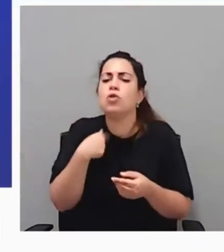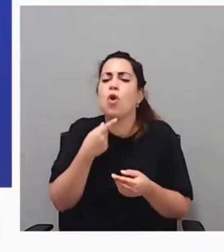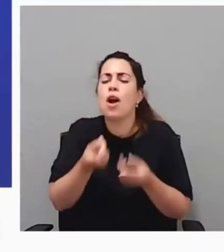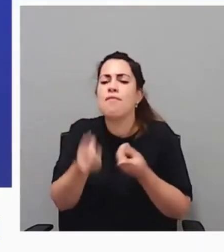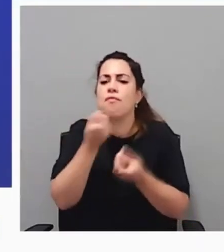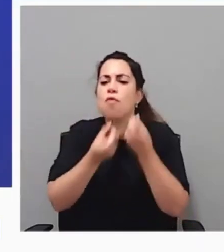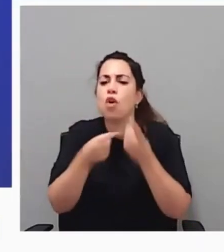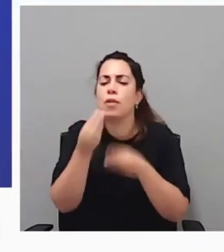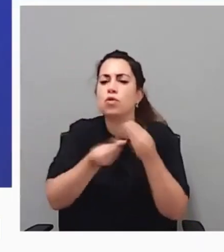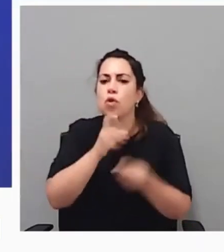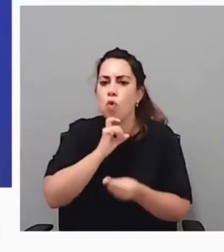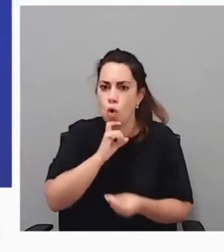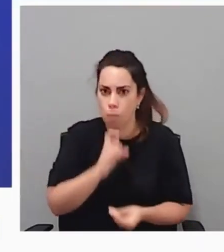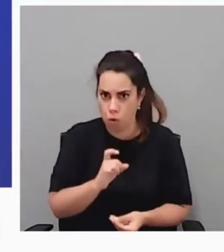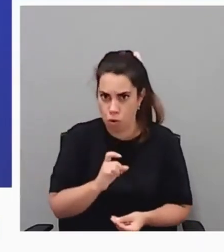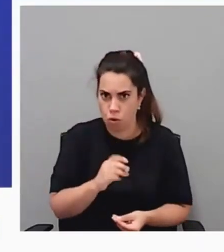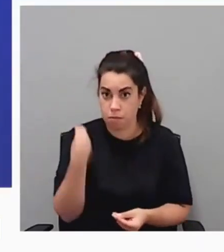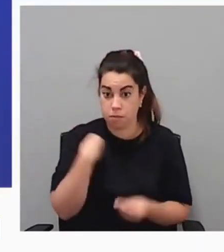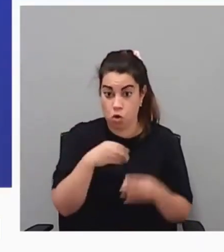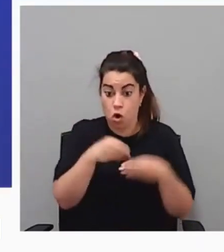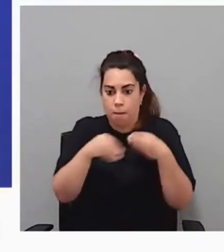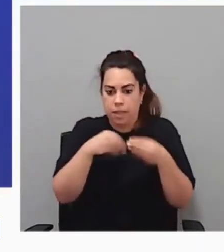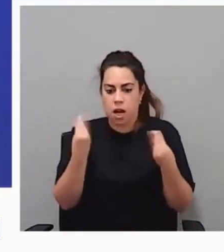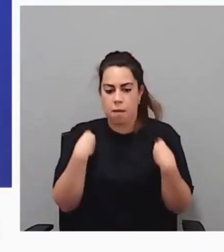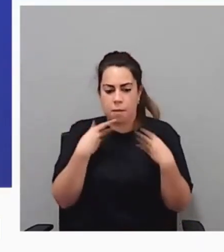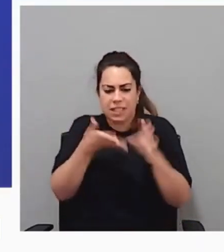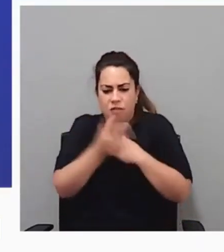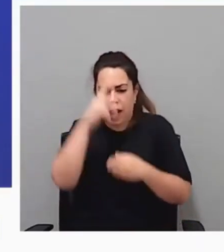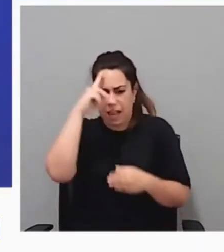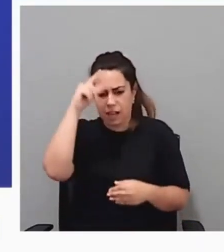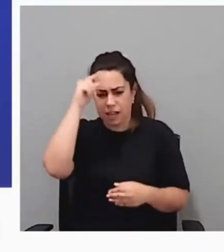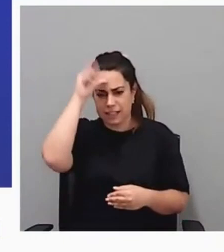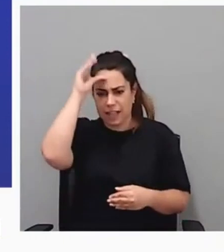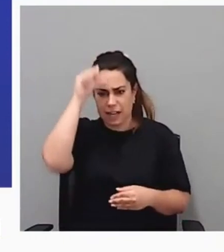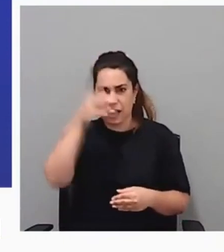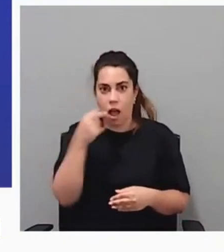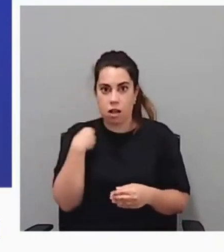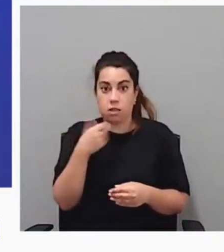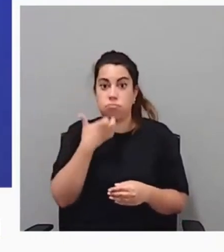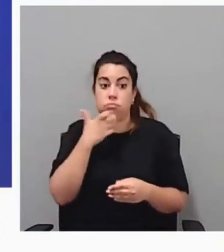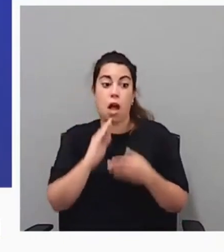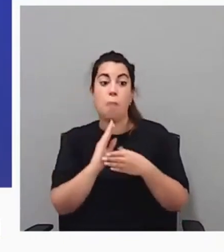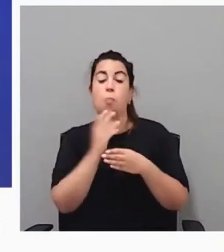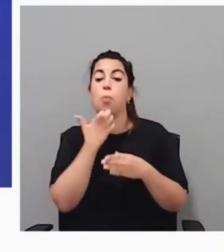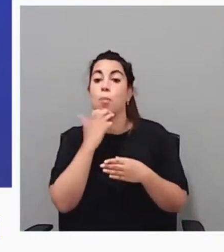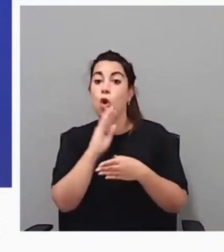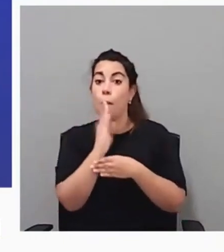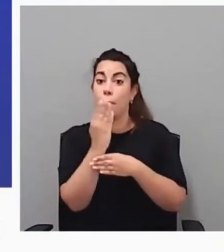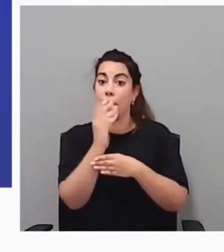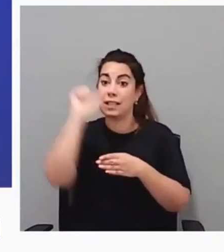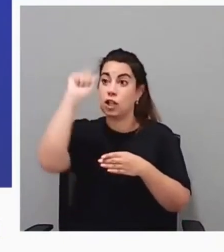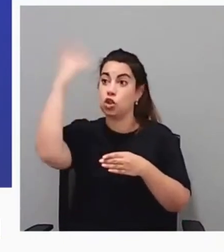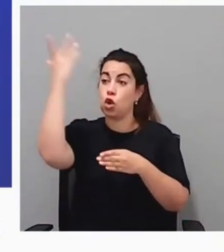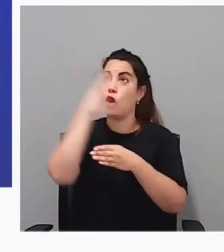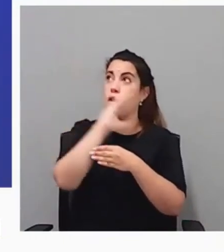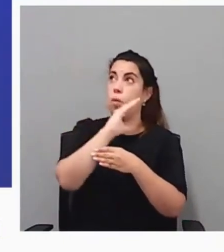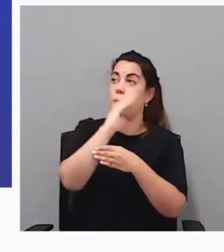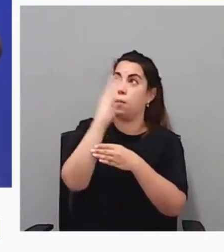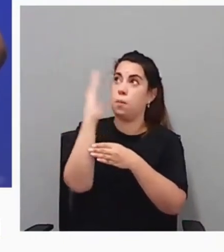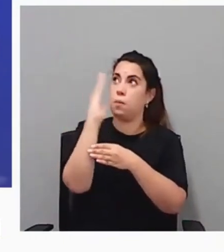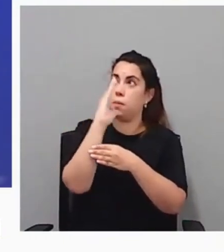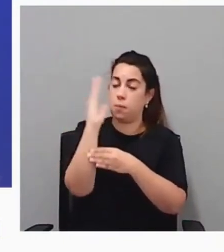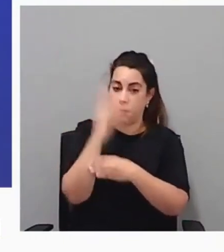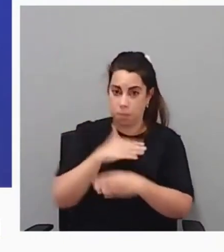La materia viva es inteligente, incluso una planta es capaz de moverse hacia el sol. Y a los físicos siempre nos ha interesado por qué el universo